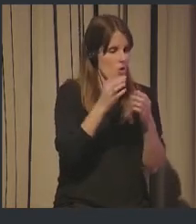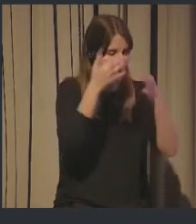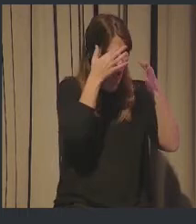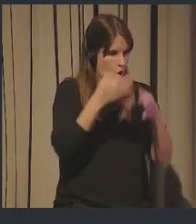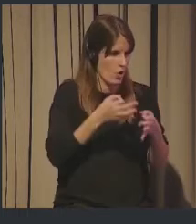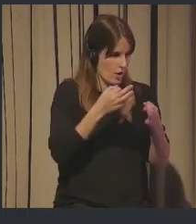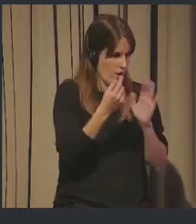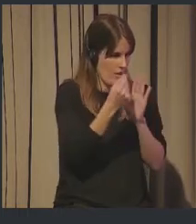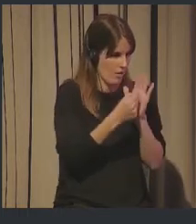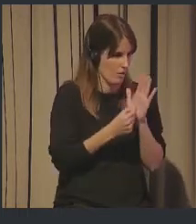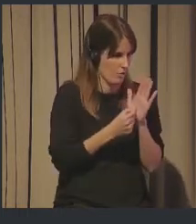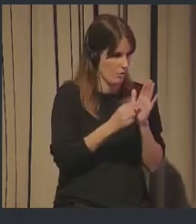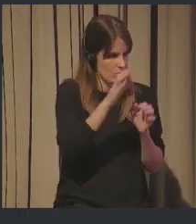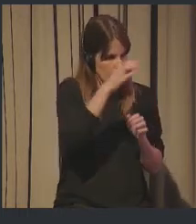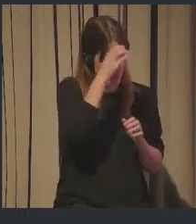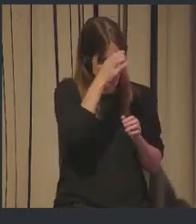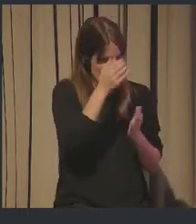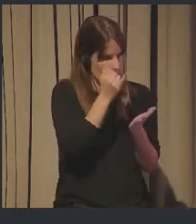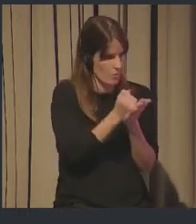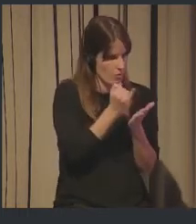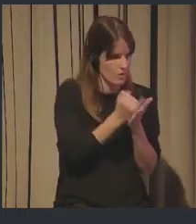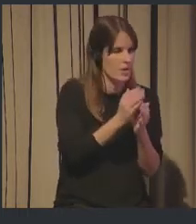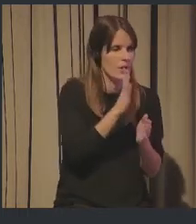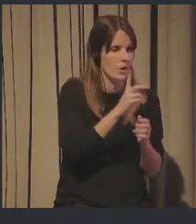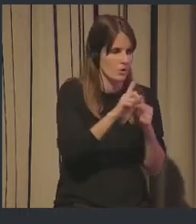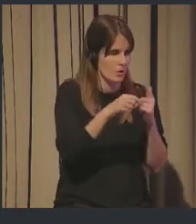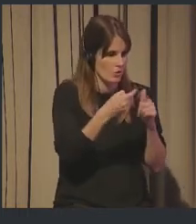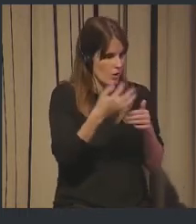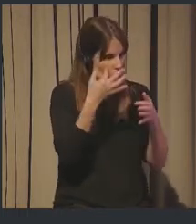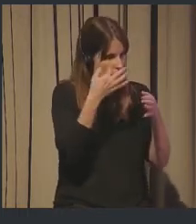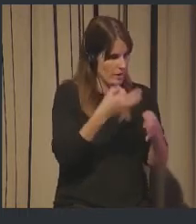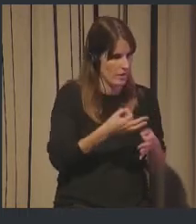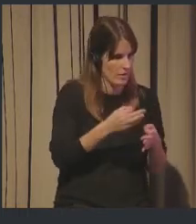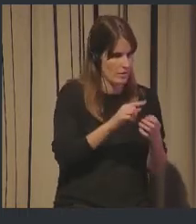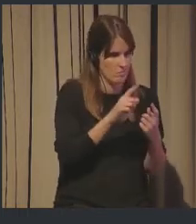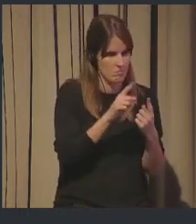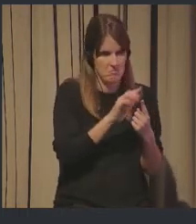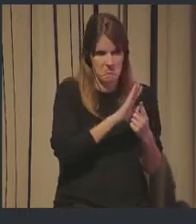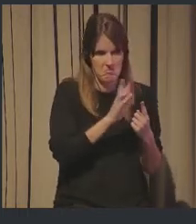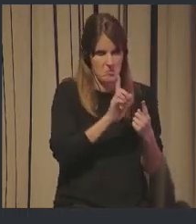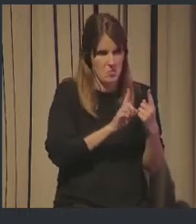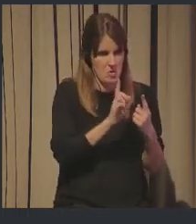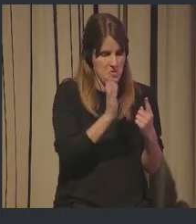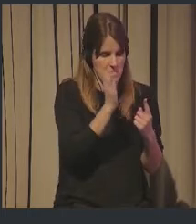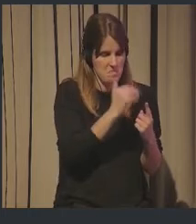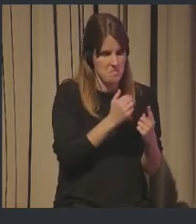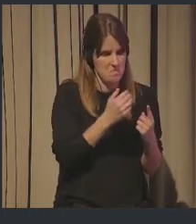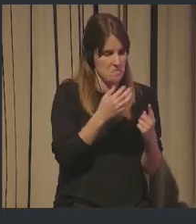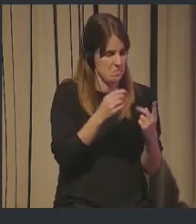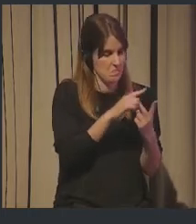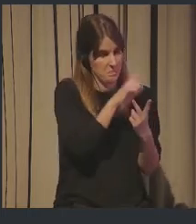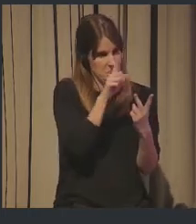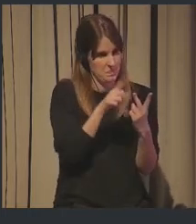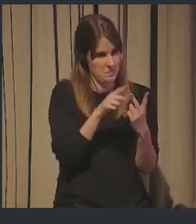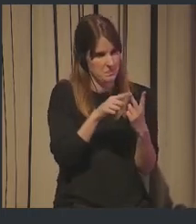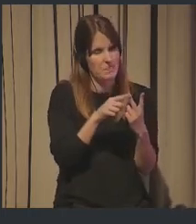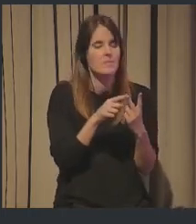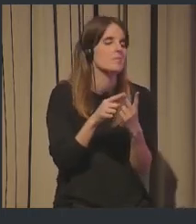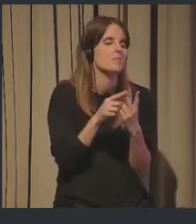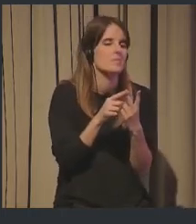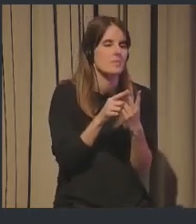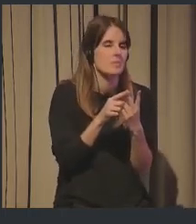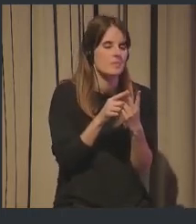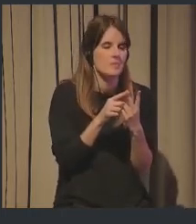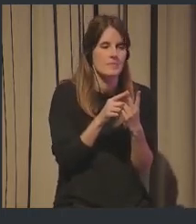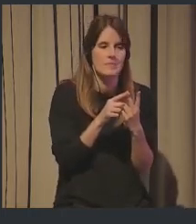tiene datos empíricos, causa-efecto, realidad, y nadie tiene ningún problema con el tema. El segundo tipo es